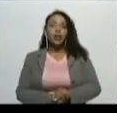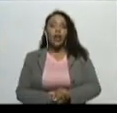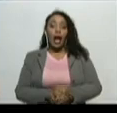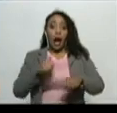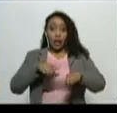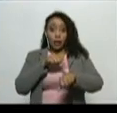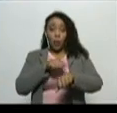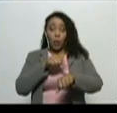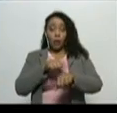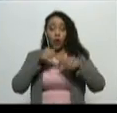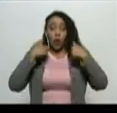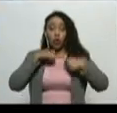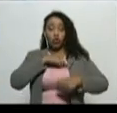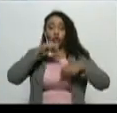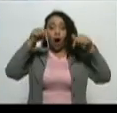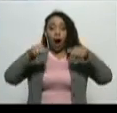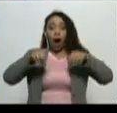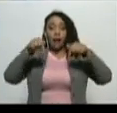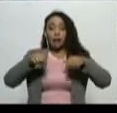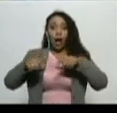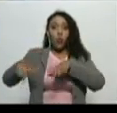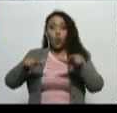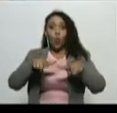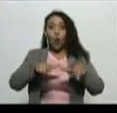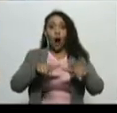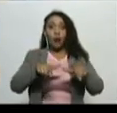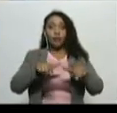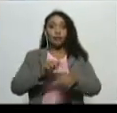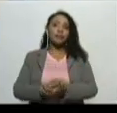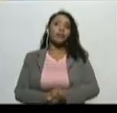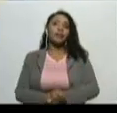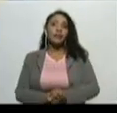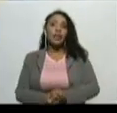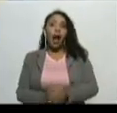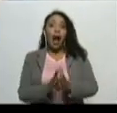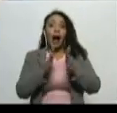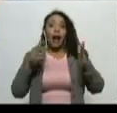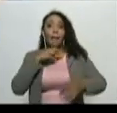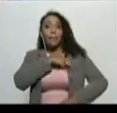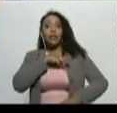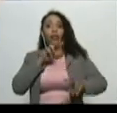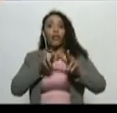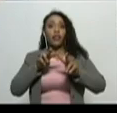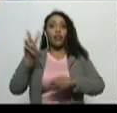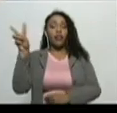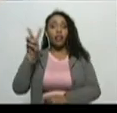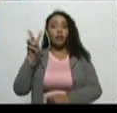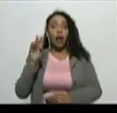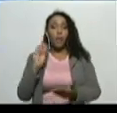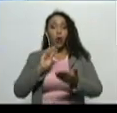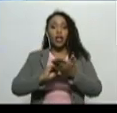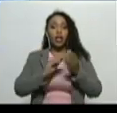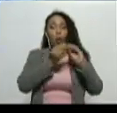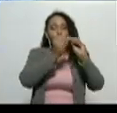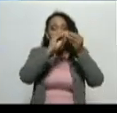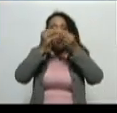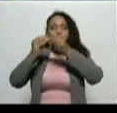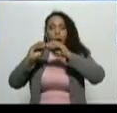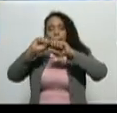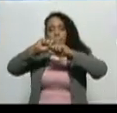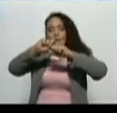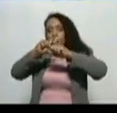el urbanismo 480 años de coro de la Gran Misión Vivienda Venezuela, realizando instalación de medidores